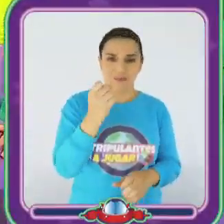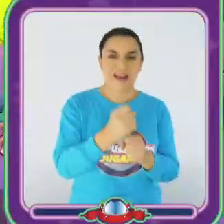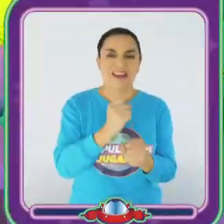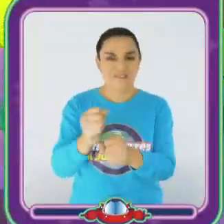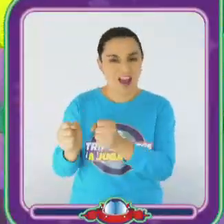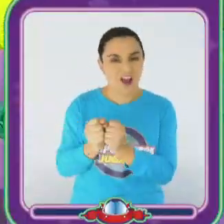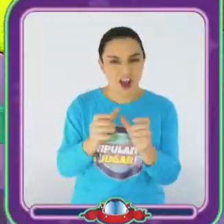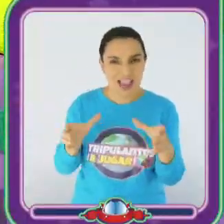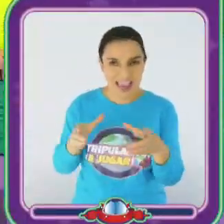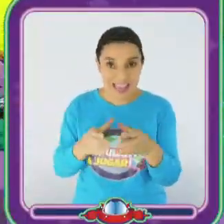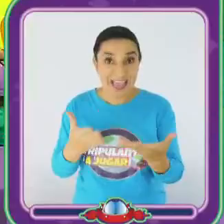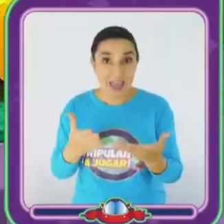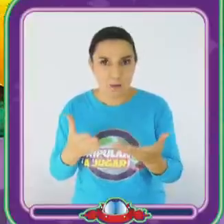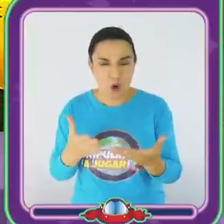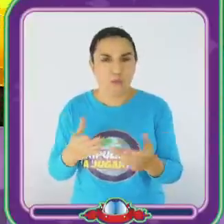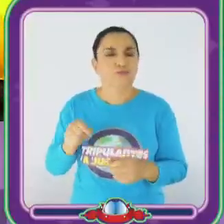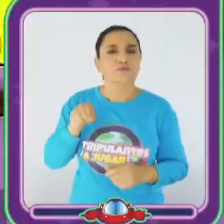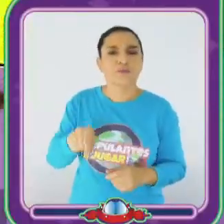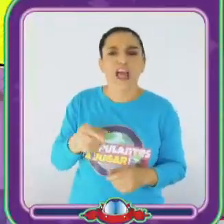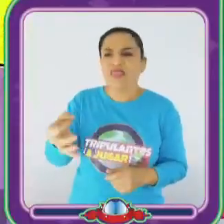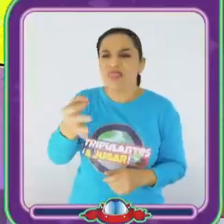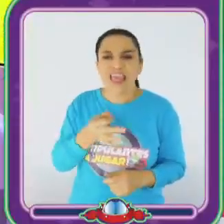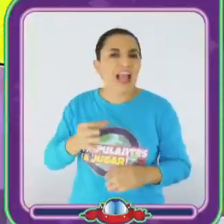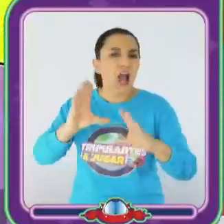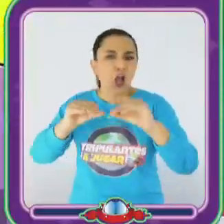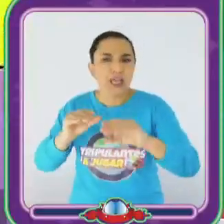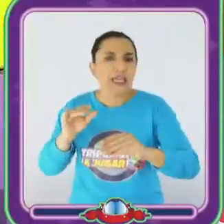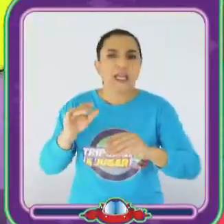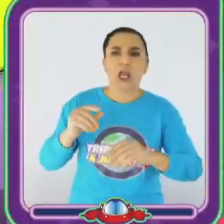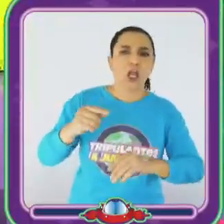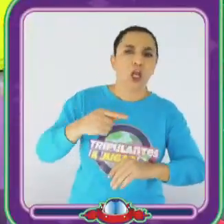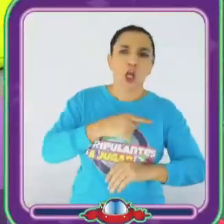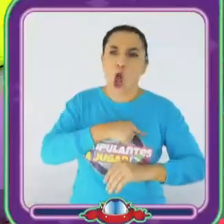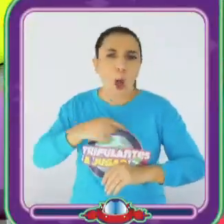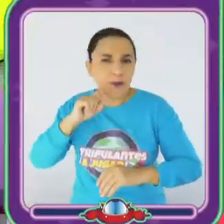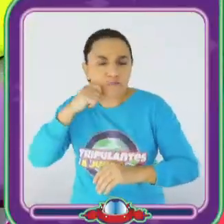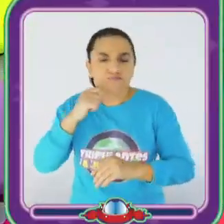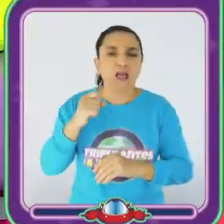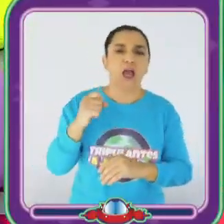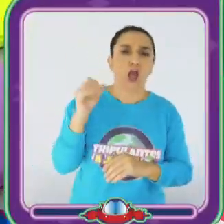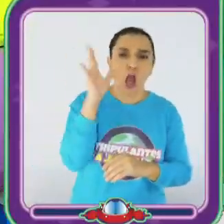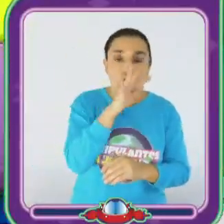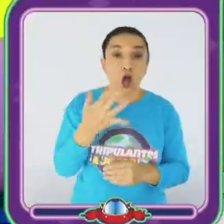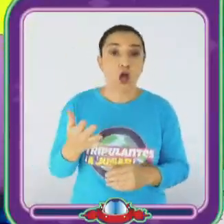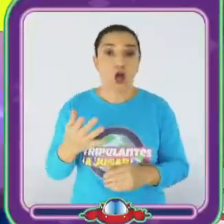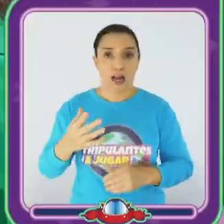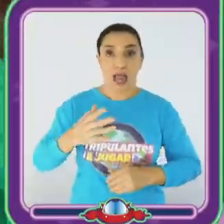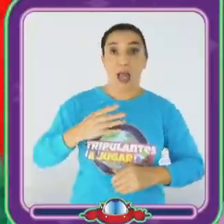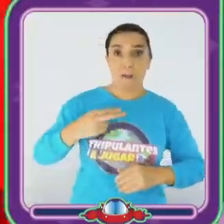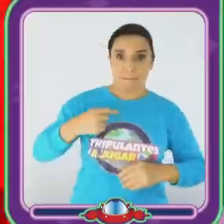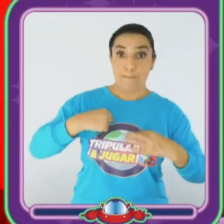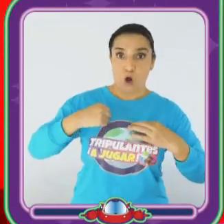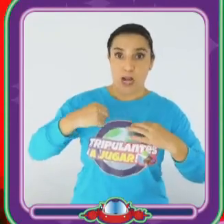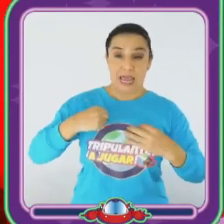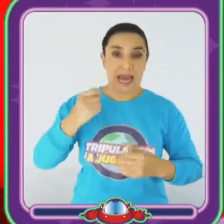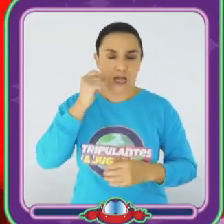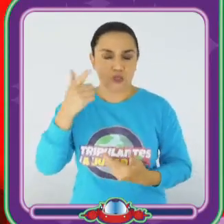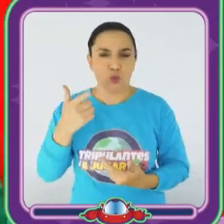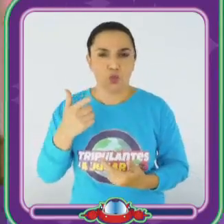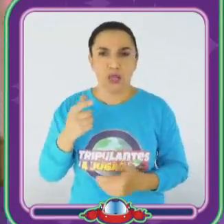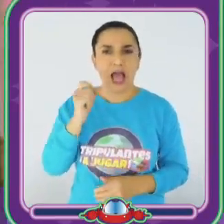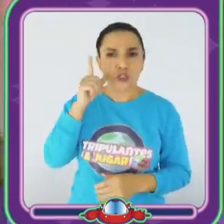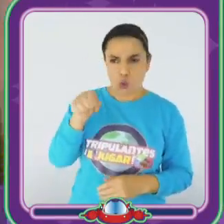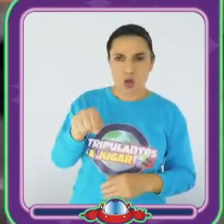Primer trabajo en equipo, tripulación. Díganme el nombre o el color del cojín que vamos a dar vuelta. El mío. Tienen que elegir entre ustedes. Su polera es azul. Moral.